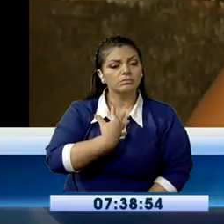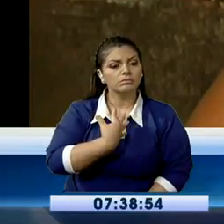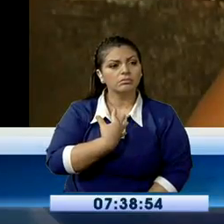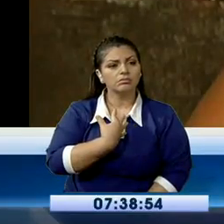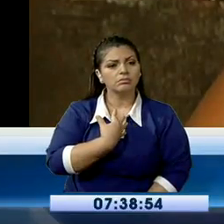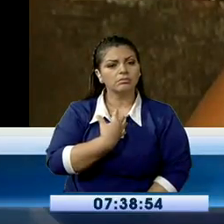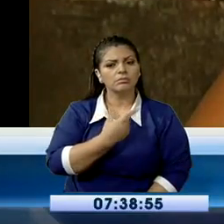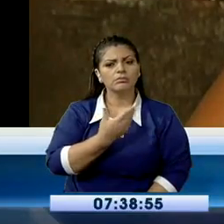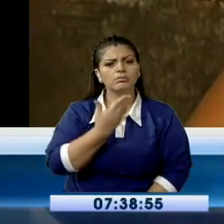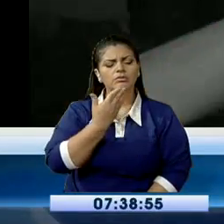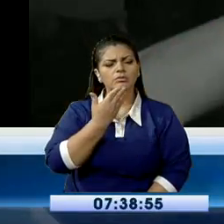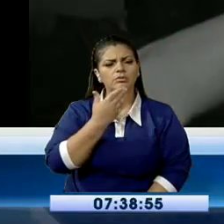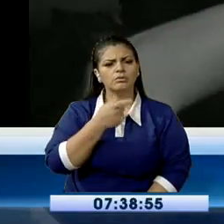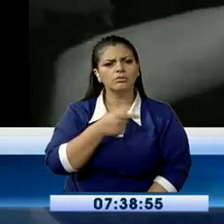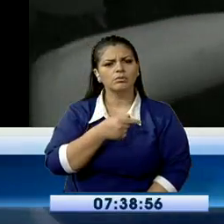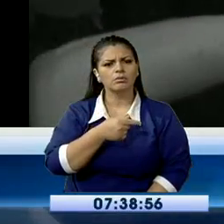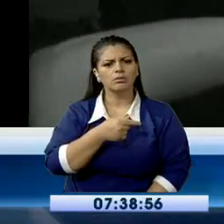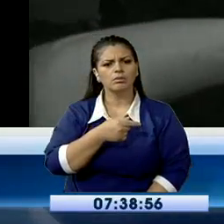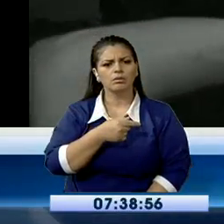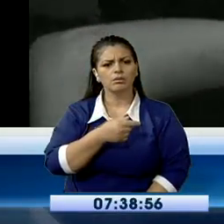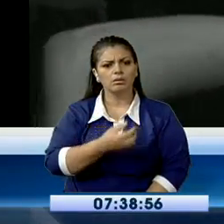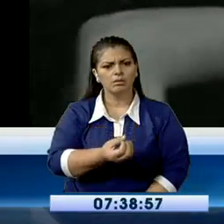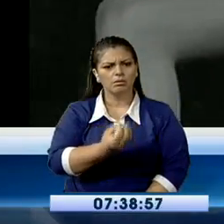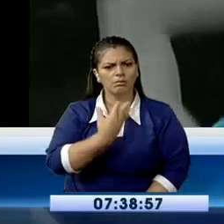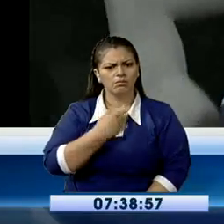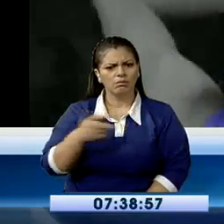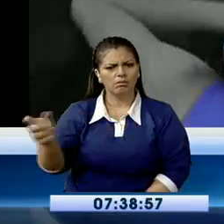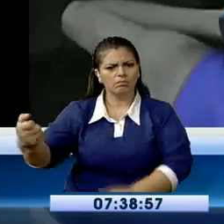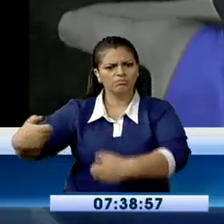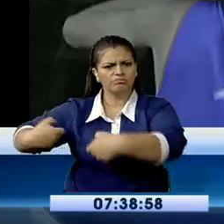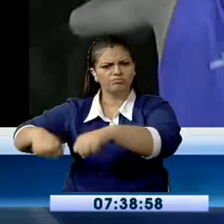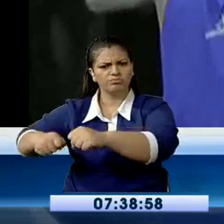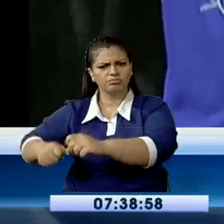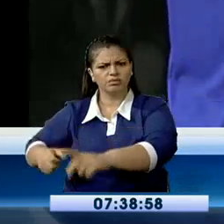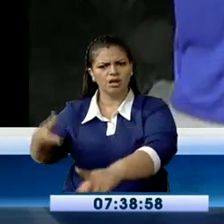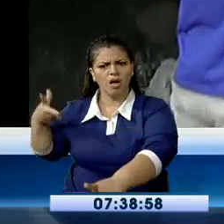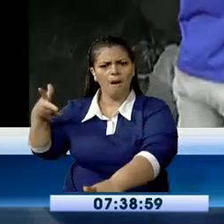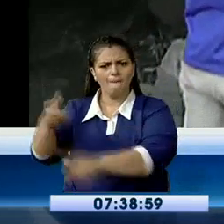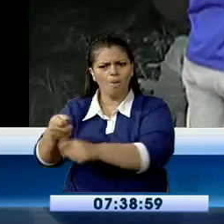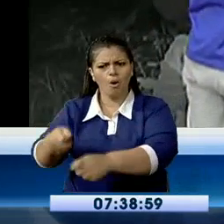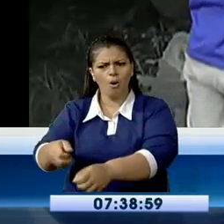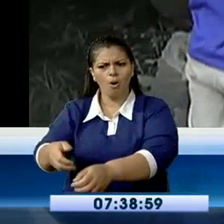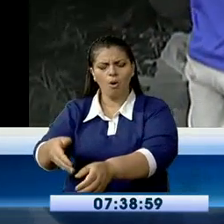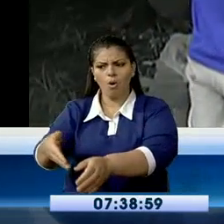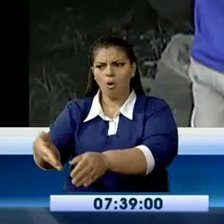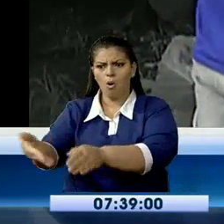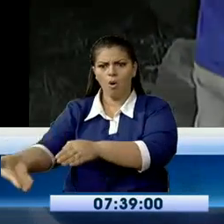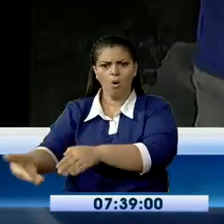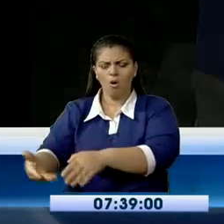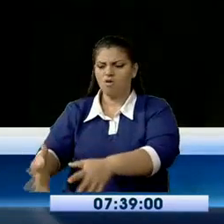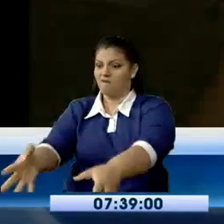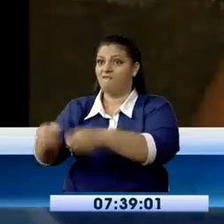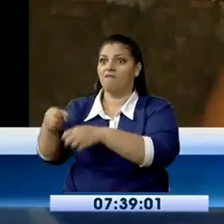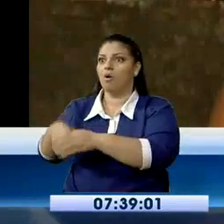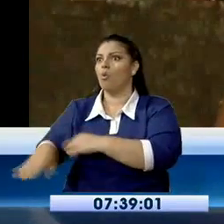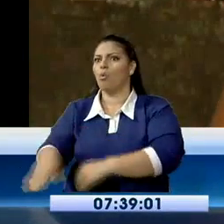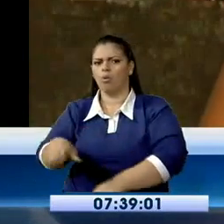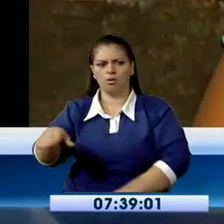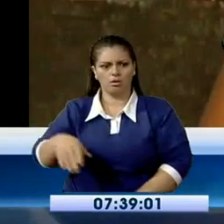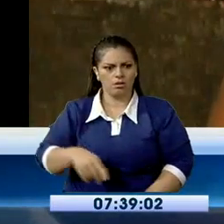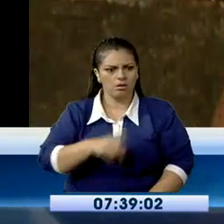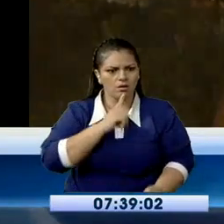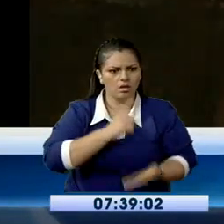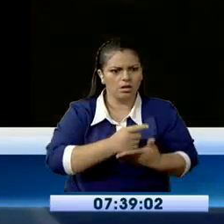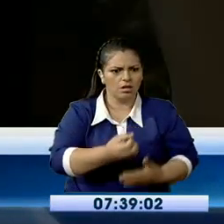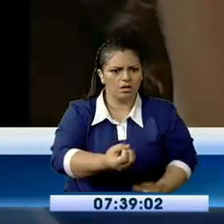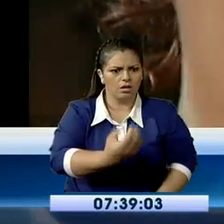Mi panita Aventura, dice, lo embarcaron en una moto y se lo llevaron. Dijo el niñito así, más no sé, porque el niñito no